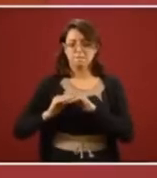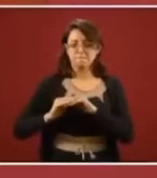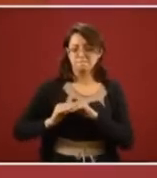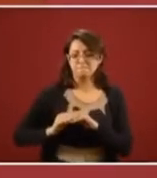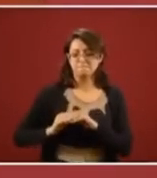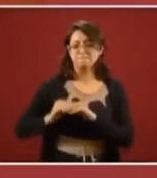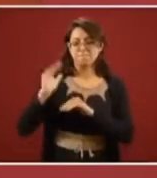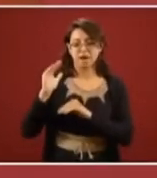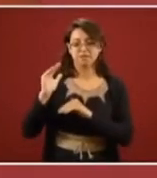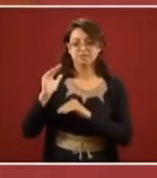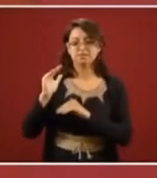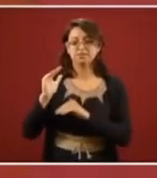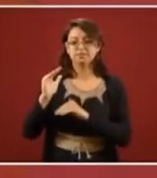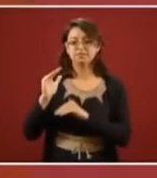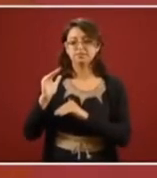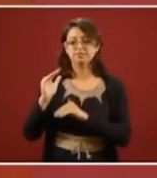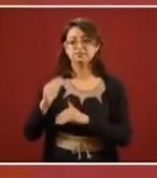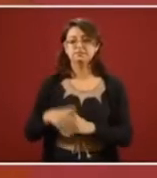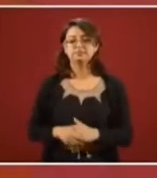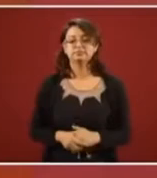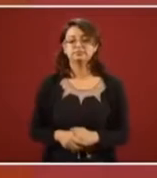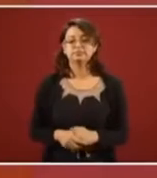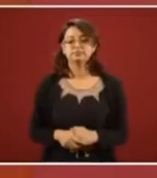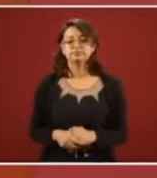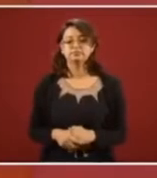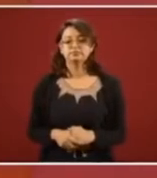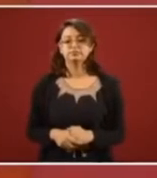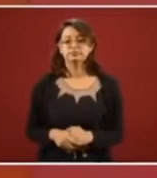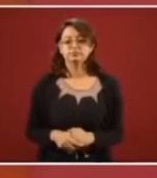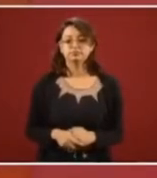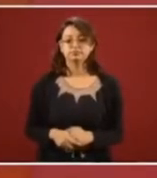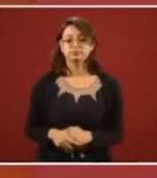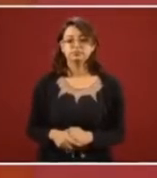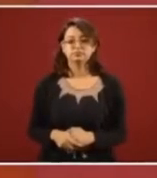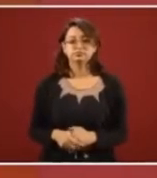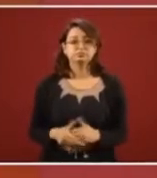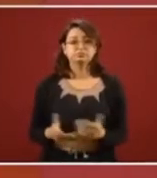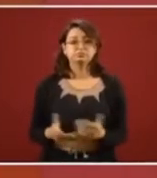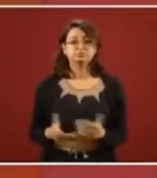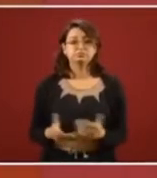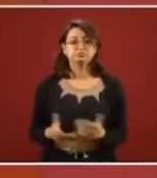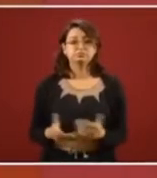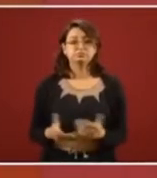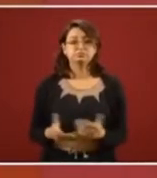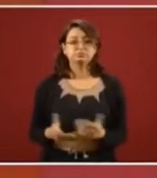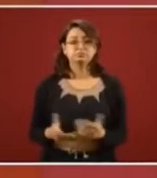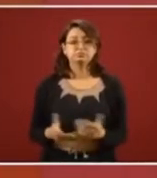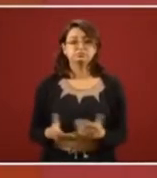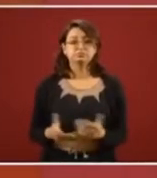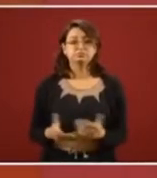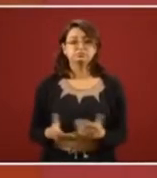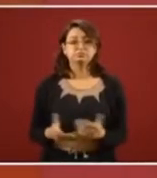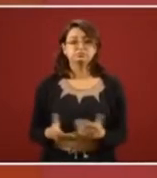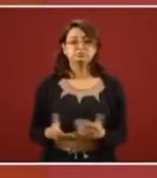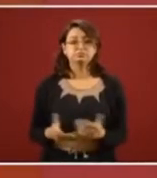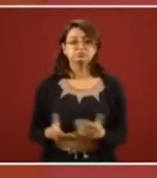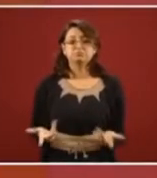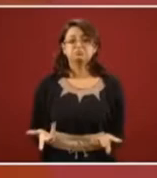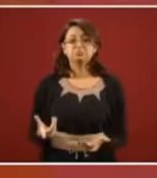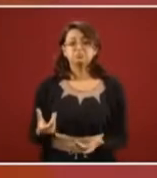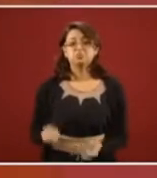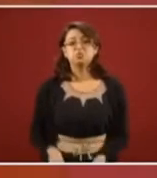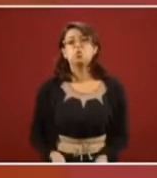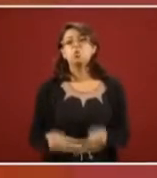estar bueno alcanzando para 8 y los